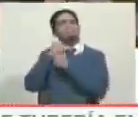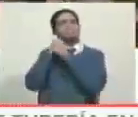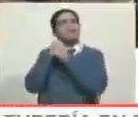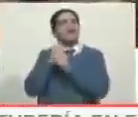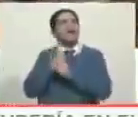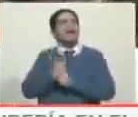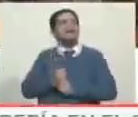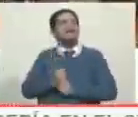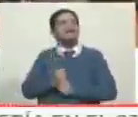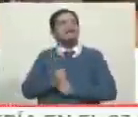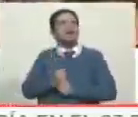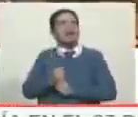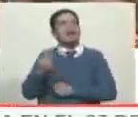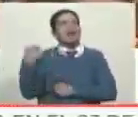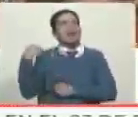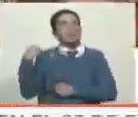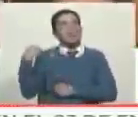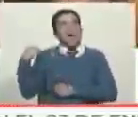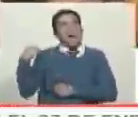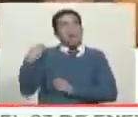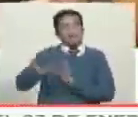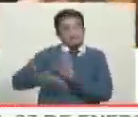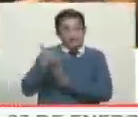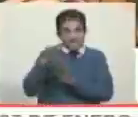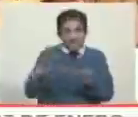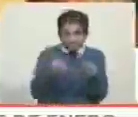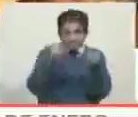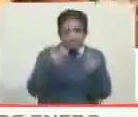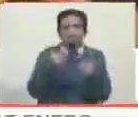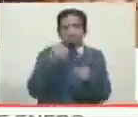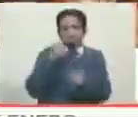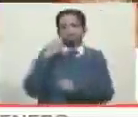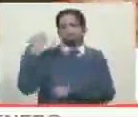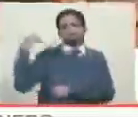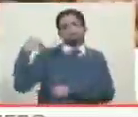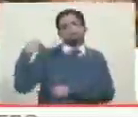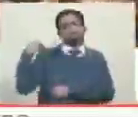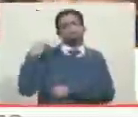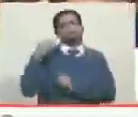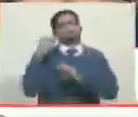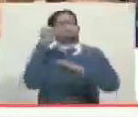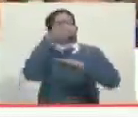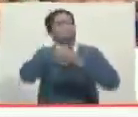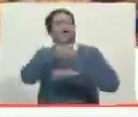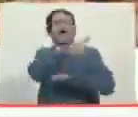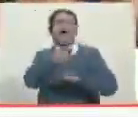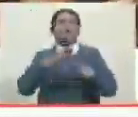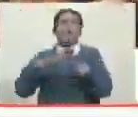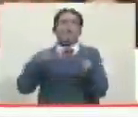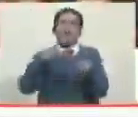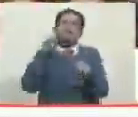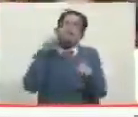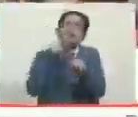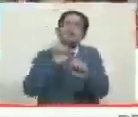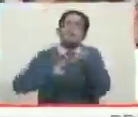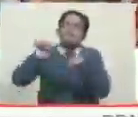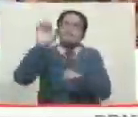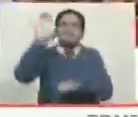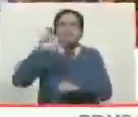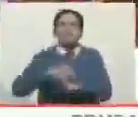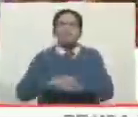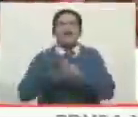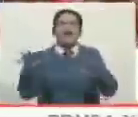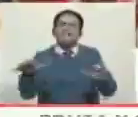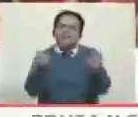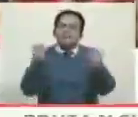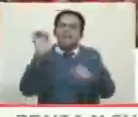que le digan que salven a la patria para irse a cada rincón de este país para defender nuestra patria para salvar nuestra